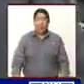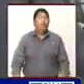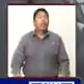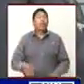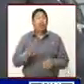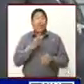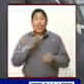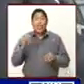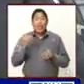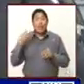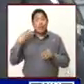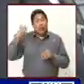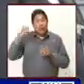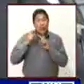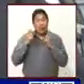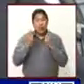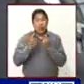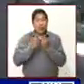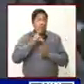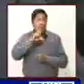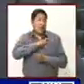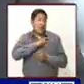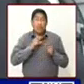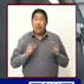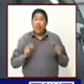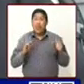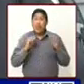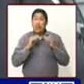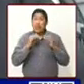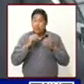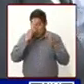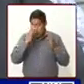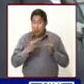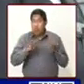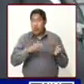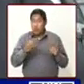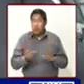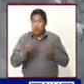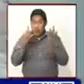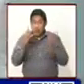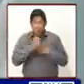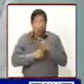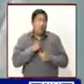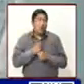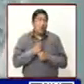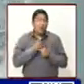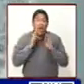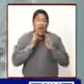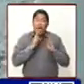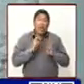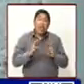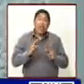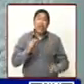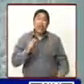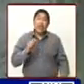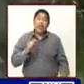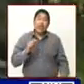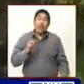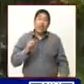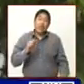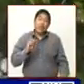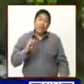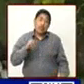Y desde el Comando Departamental de la Policía en La Paz han confirmado que la muerte de un niño de 8 años en el río Tamampaya,